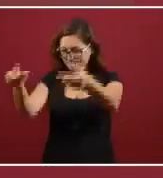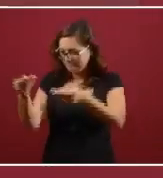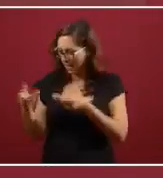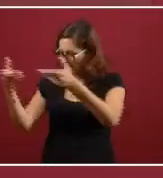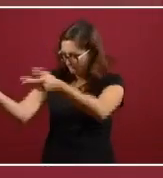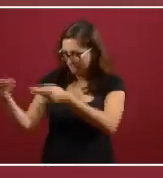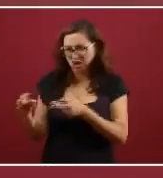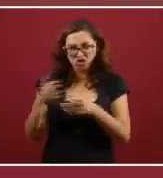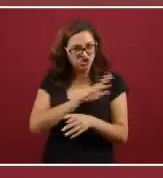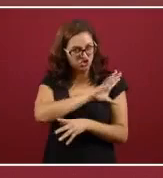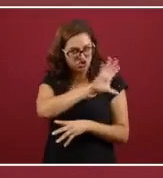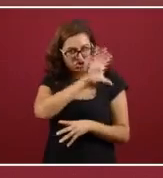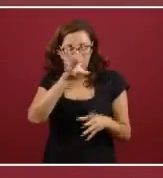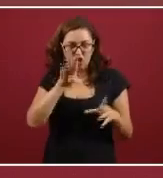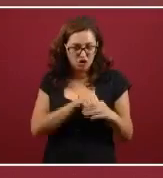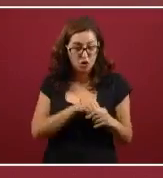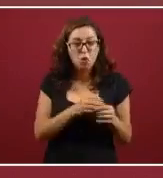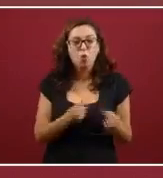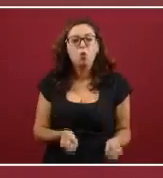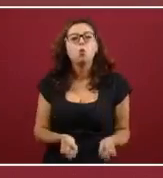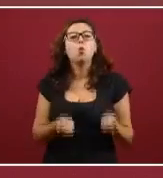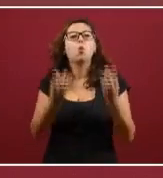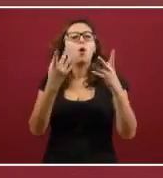y cuenten las columnas.